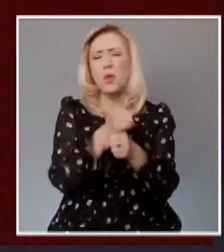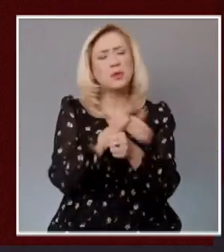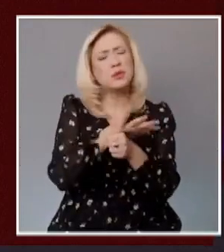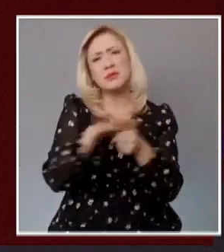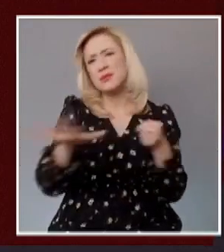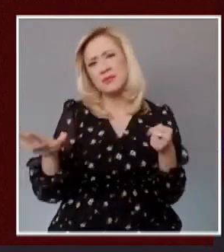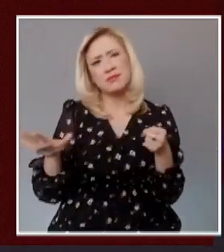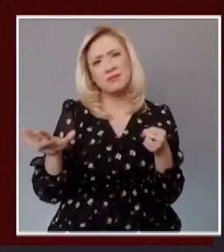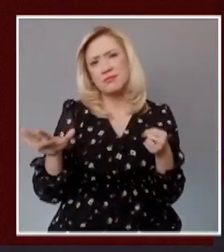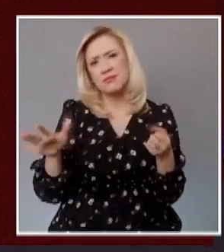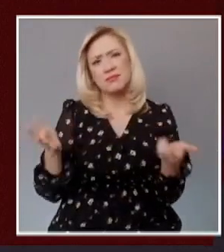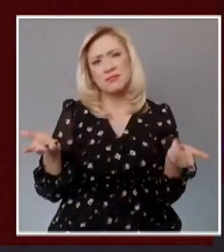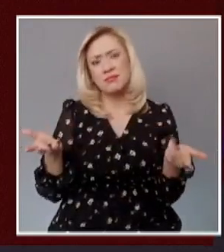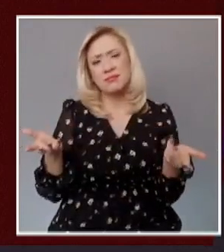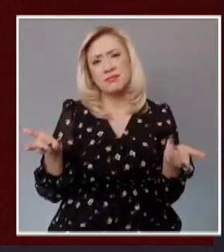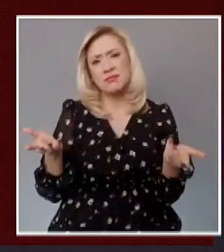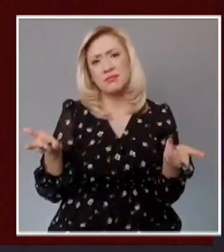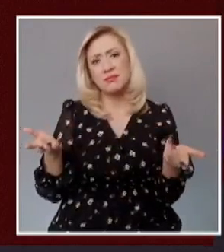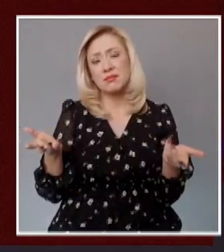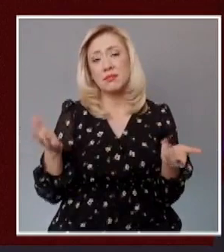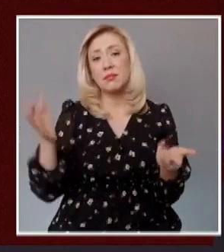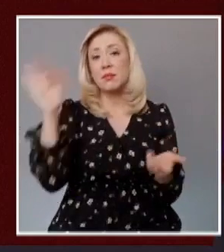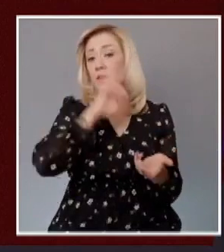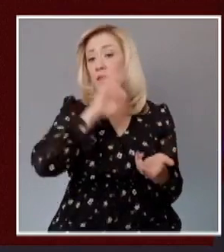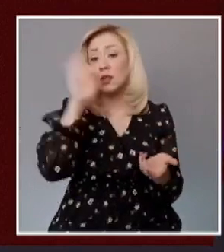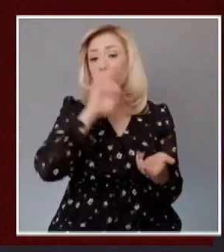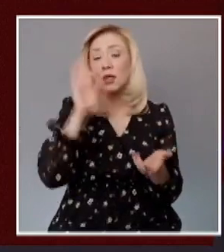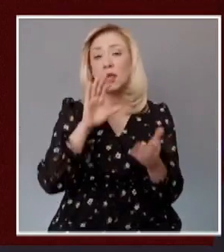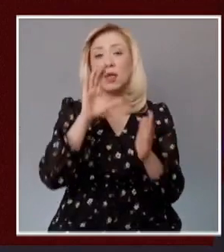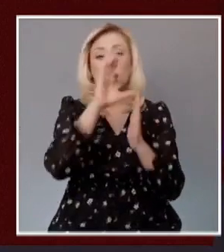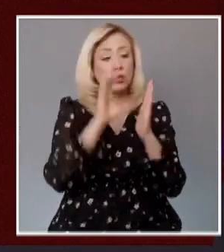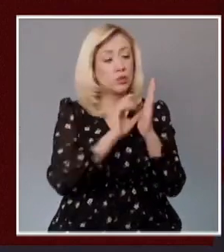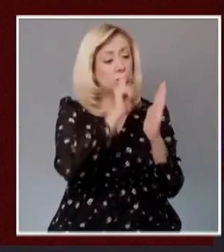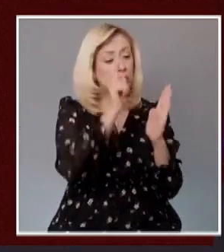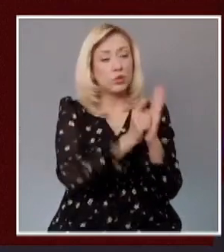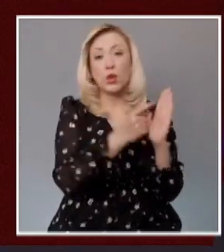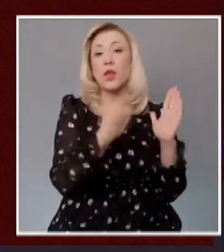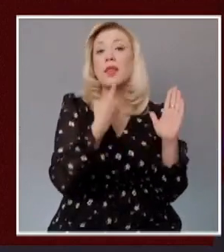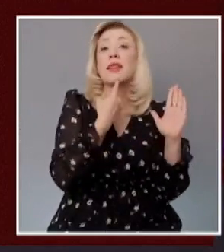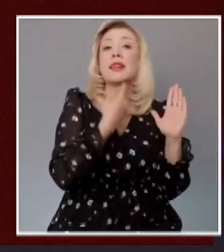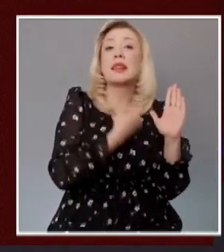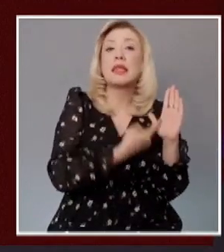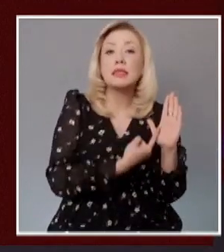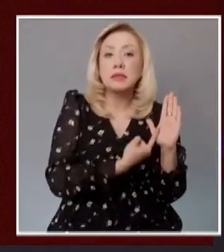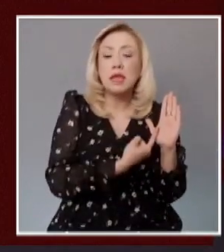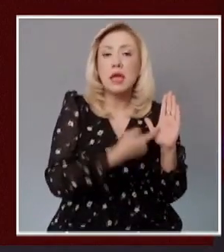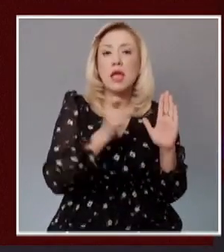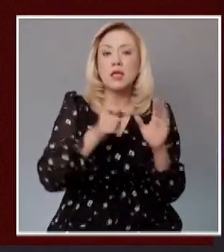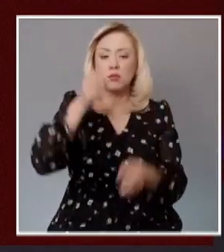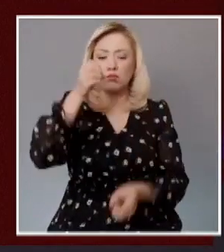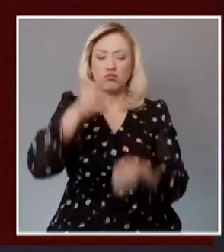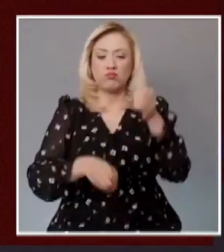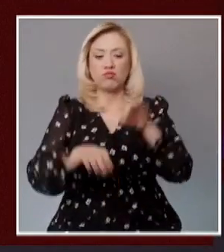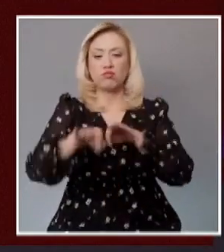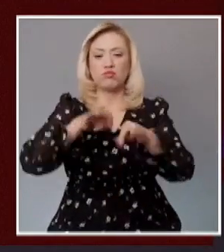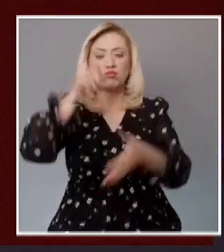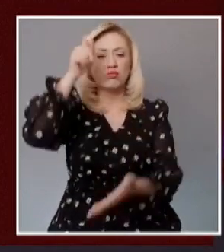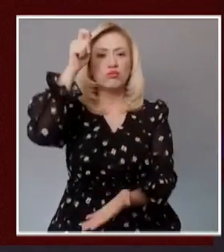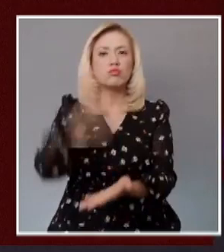Si no se parte de la Constitución que establece un sistema de impartición de justicia para